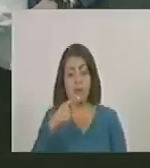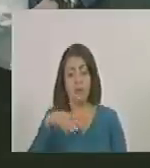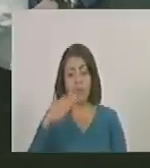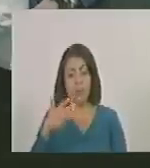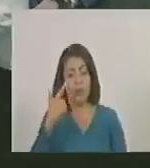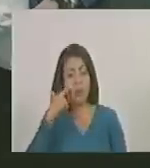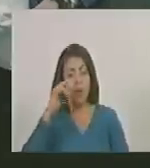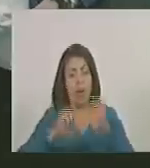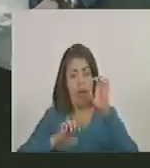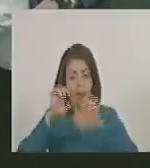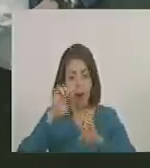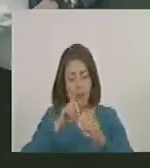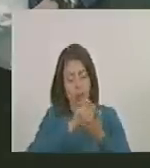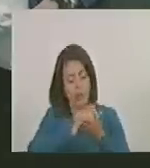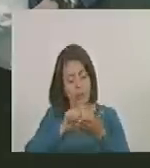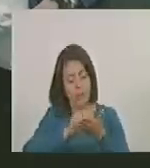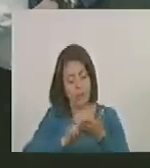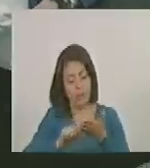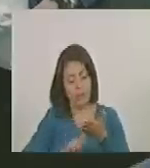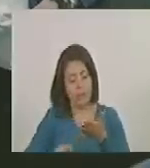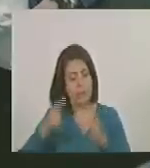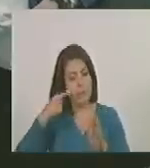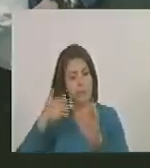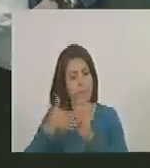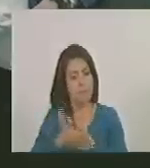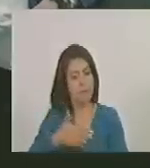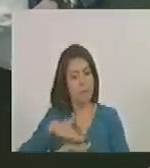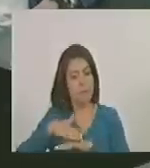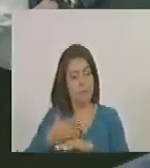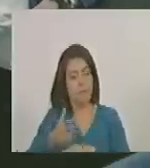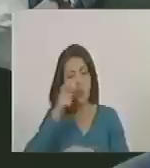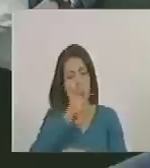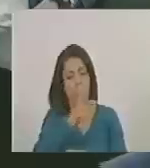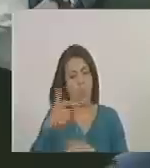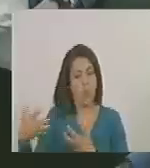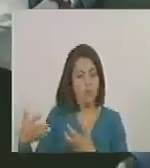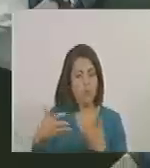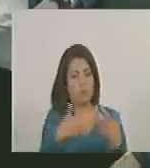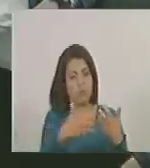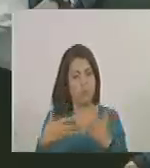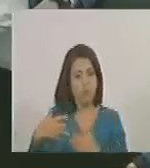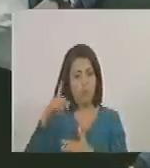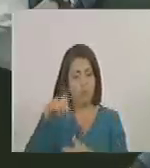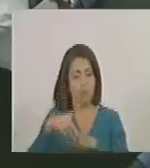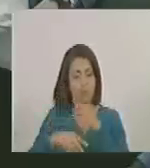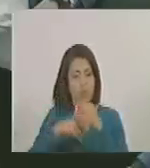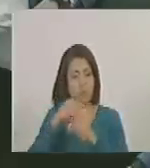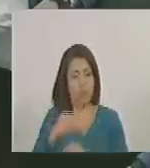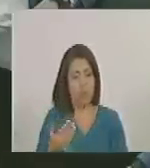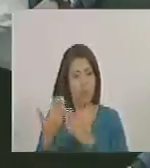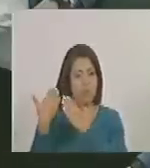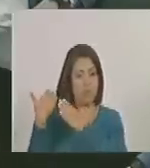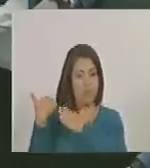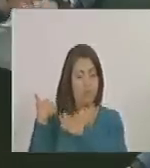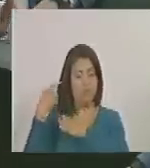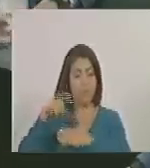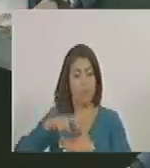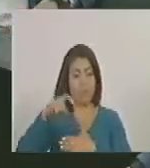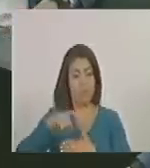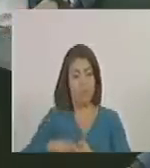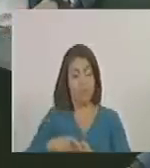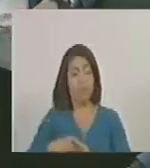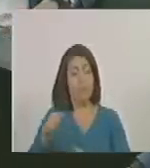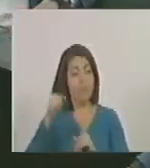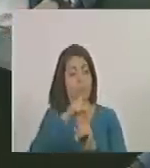revisa sus escritos, la concepción de la guerra del pueblo, también asumió la necesidad de la